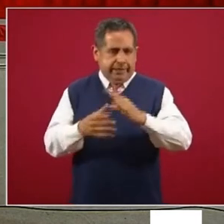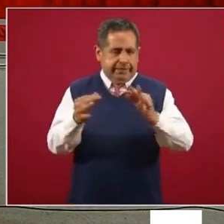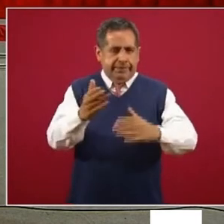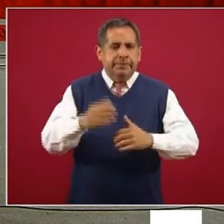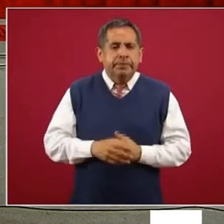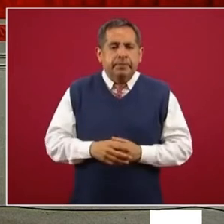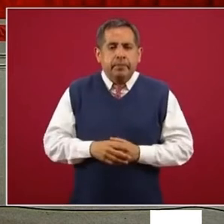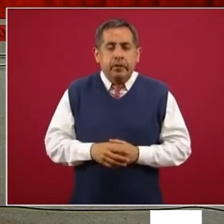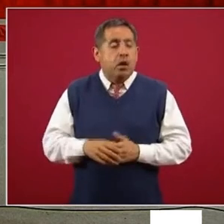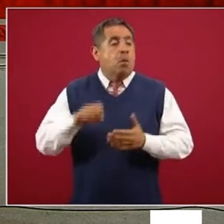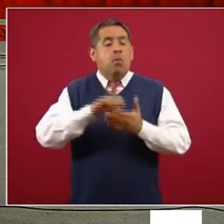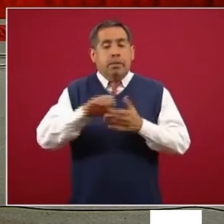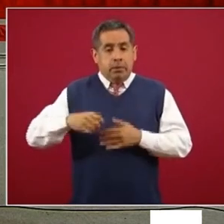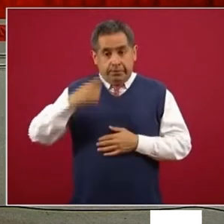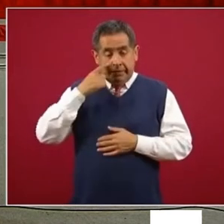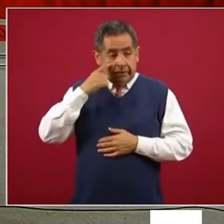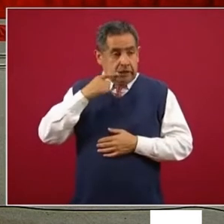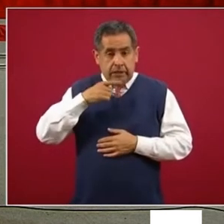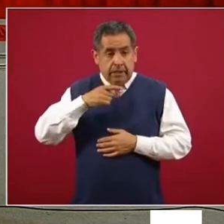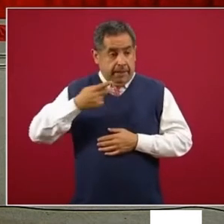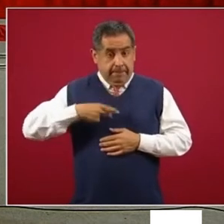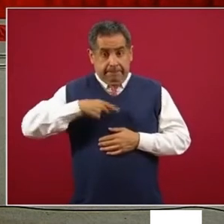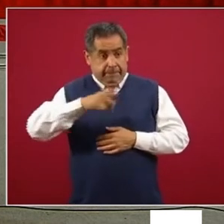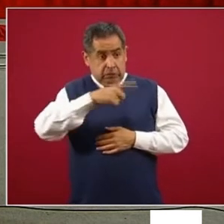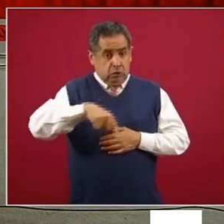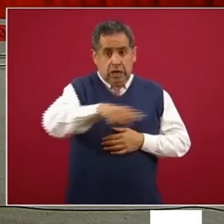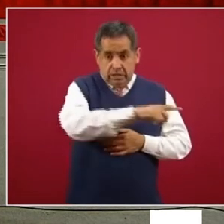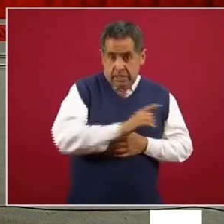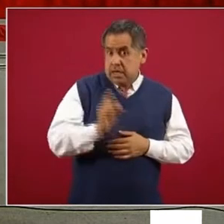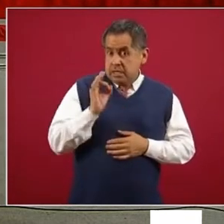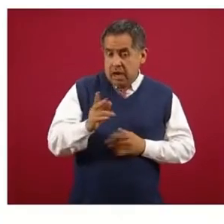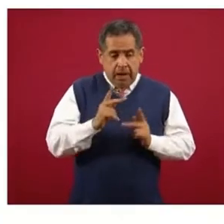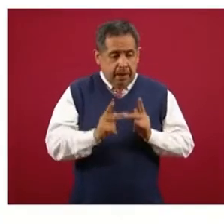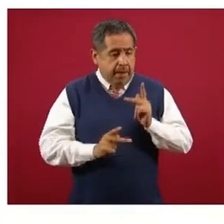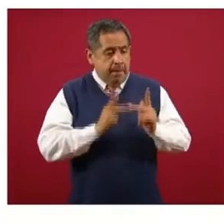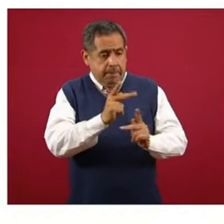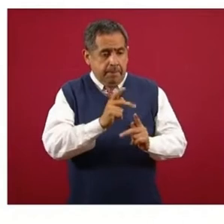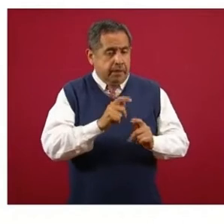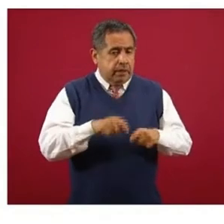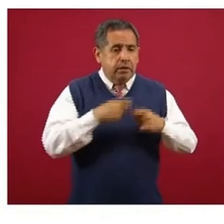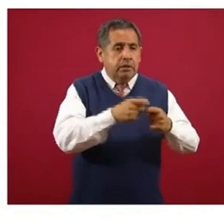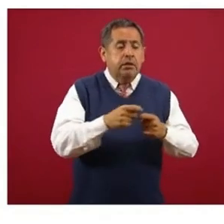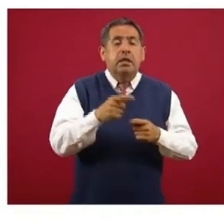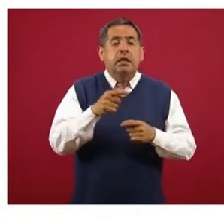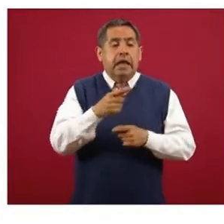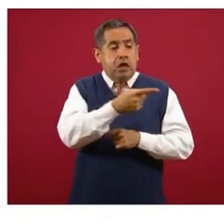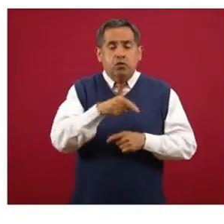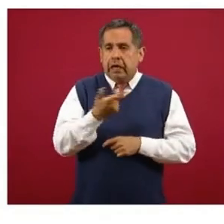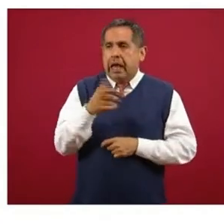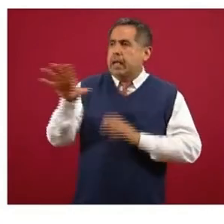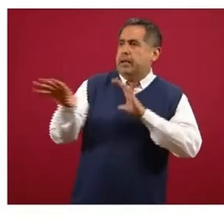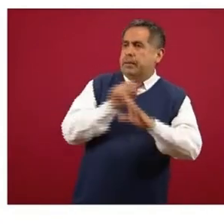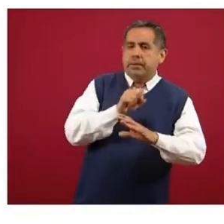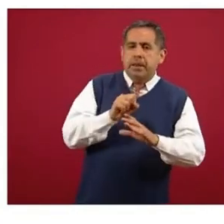el procedimiento para el reembolso de todas aquellas personas que activaron su crédito en Banco Banorte.